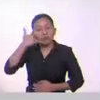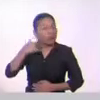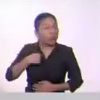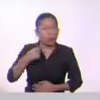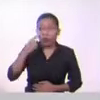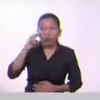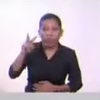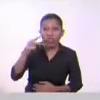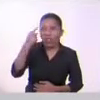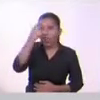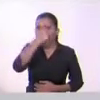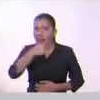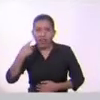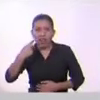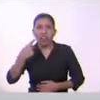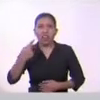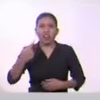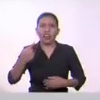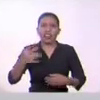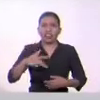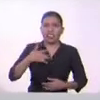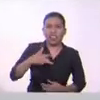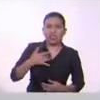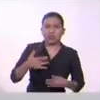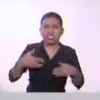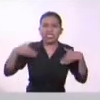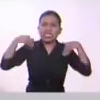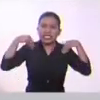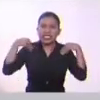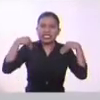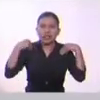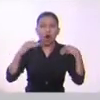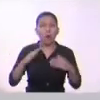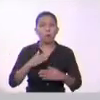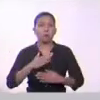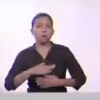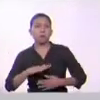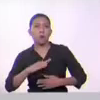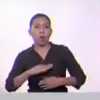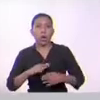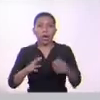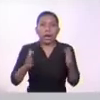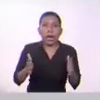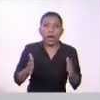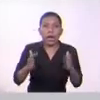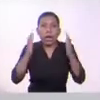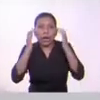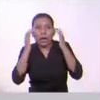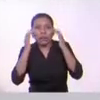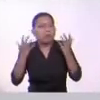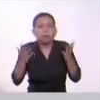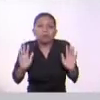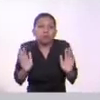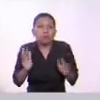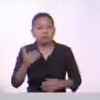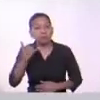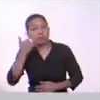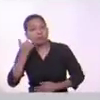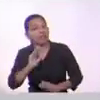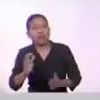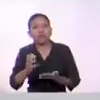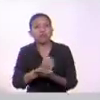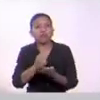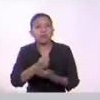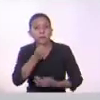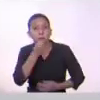entrevistado, pero ayuda mucho a obtener información. La entrevista por